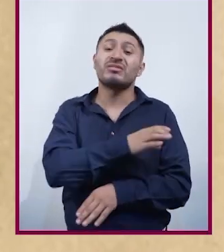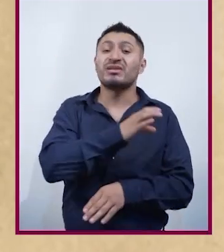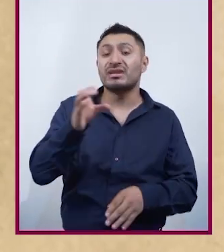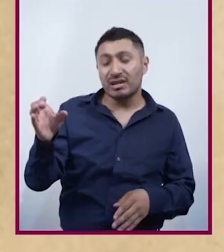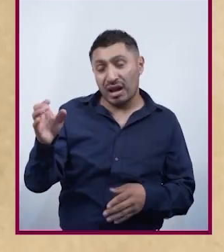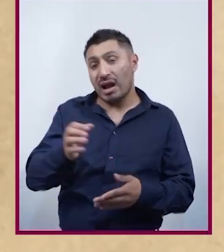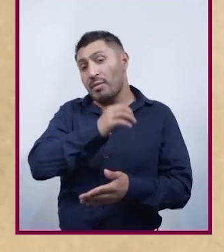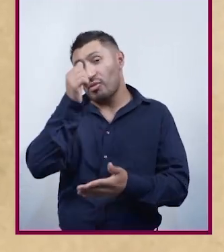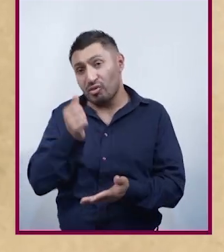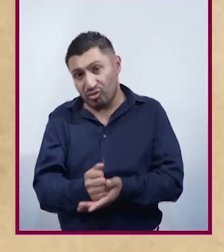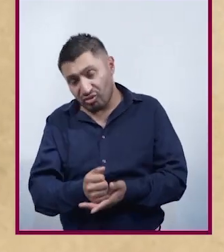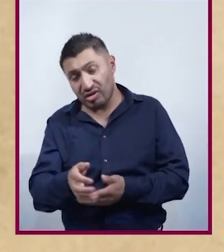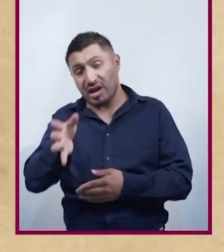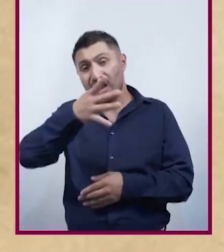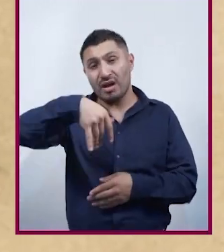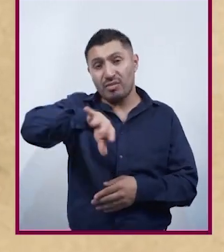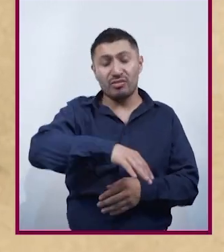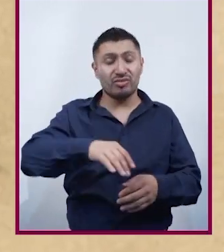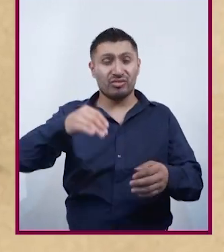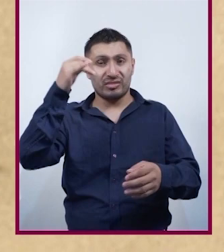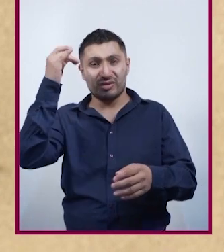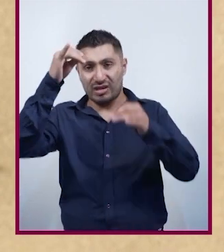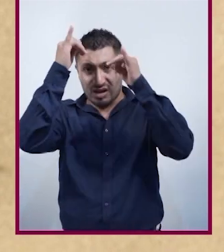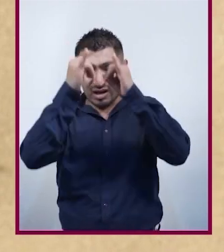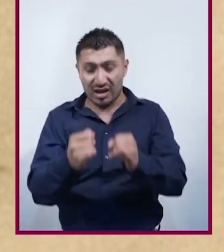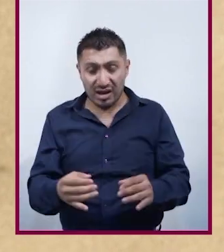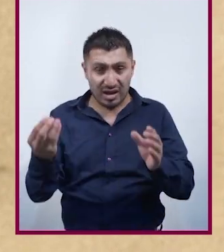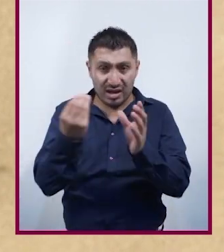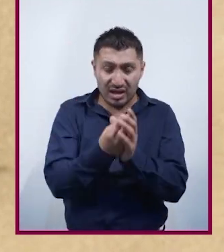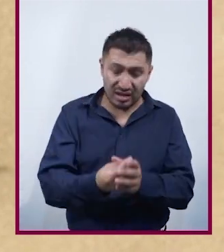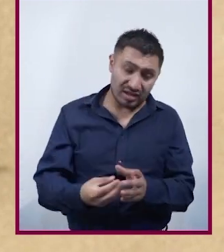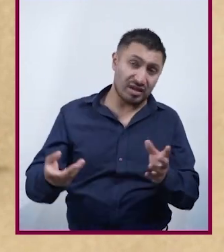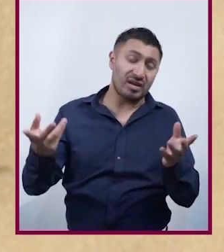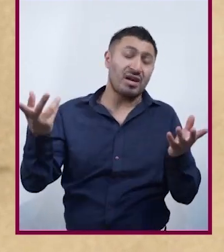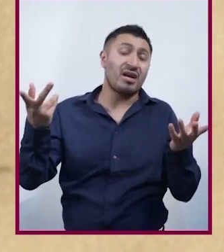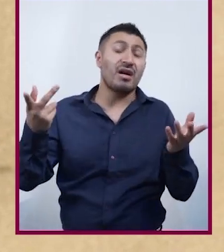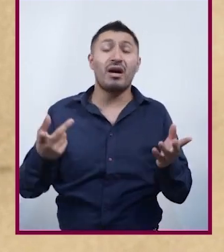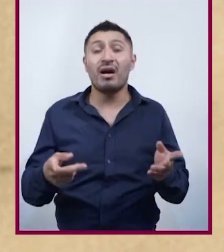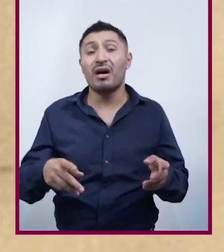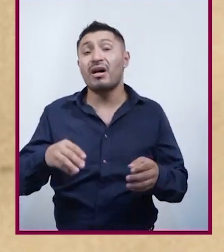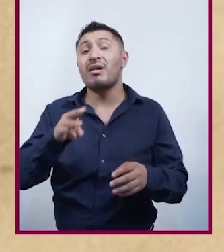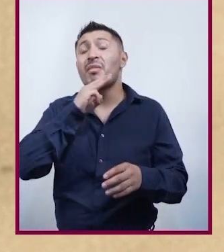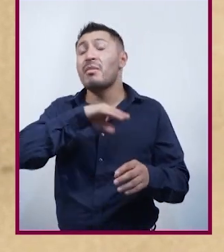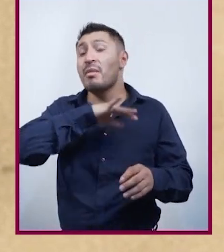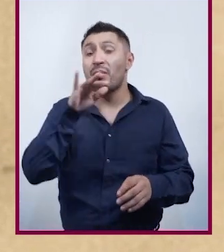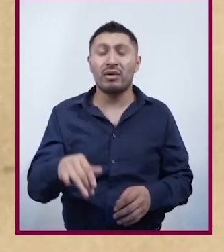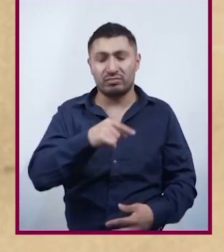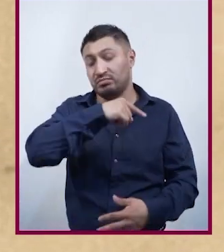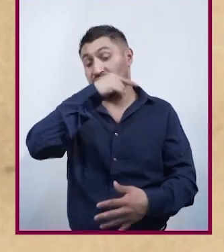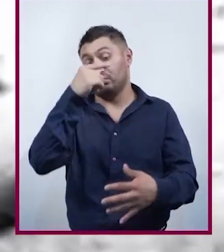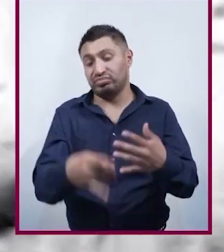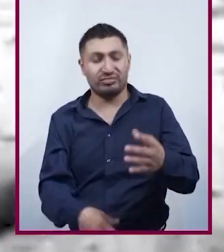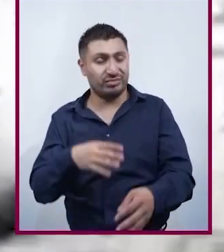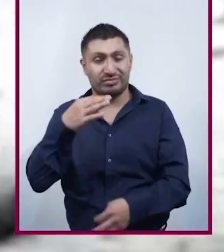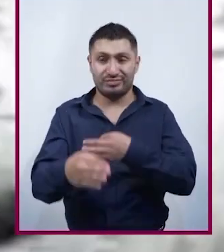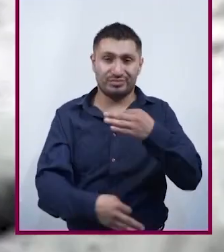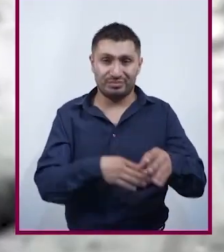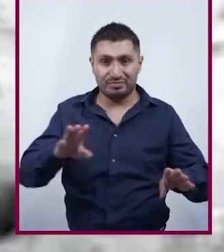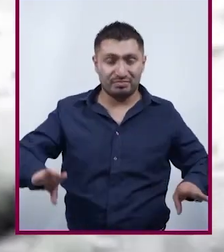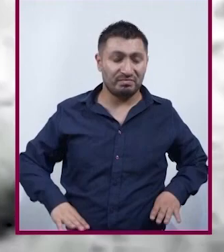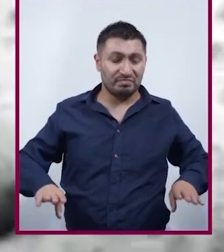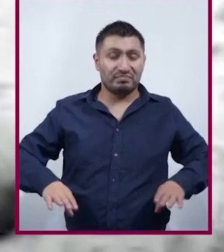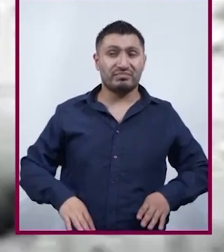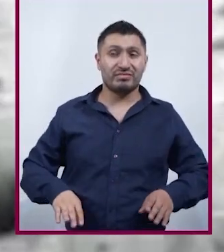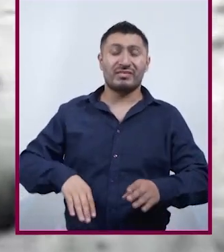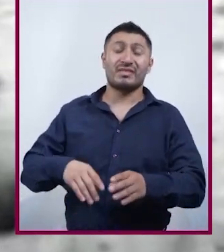desarraigo, los contrastes entre el campo y la ciudad, la búsqueda de una identidad y la pérdida de su madre fueron los elementos que